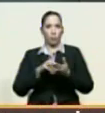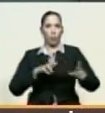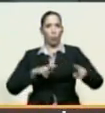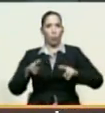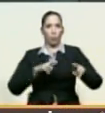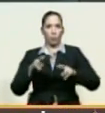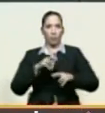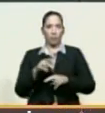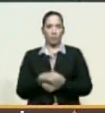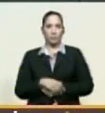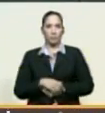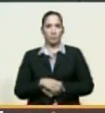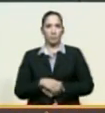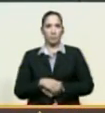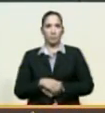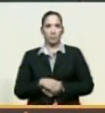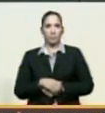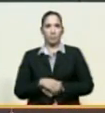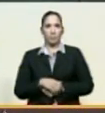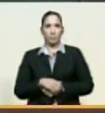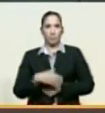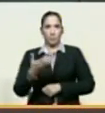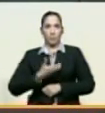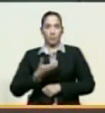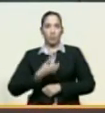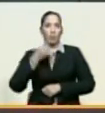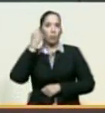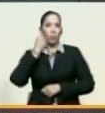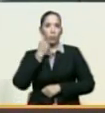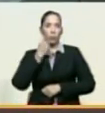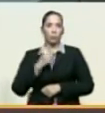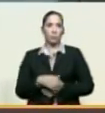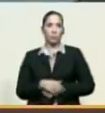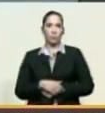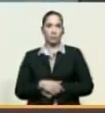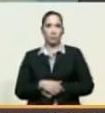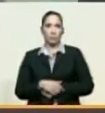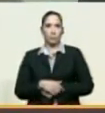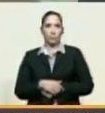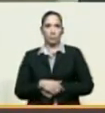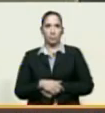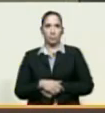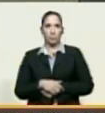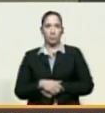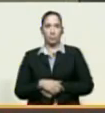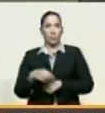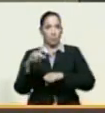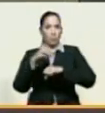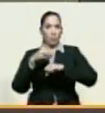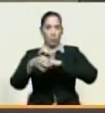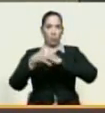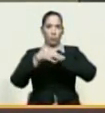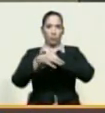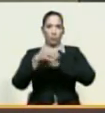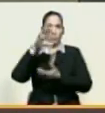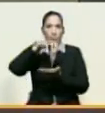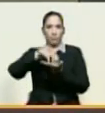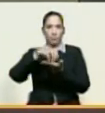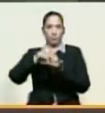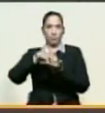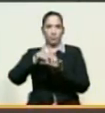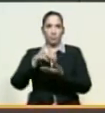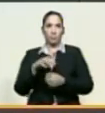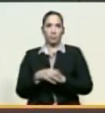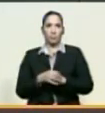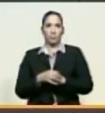la República. Justamente en el alcalde Sucre, José Vicente Rangel Ábalos, del municipio Sucre del estado Miranda, debido a